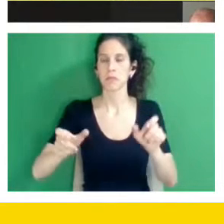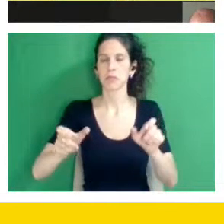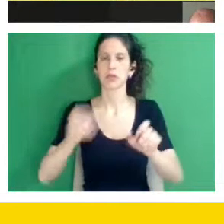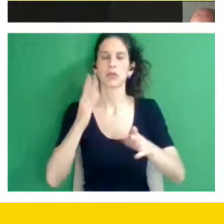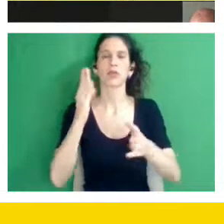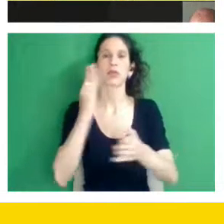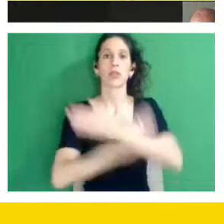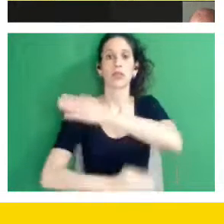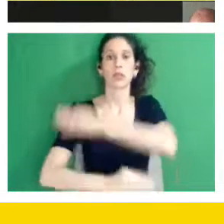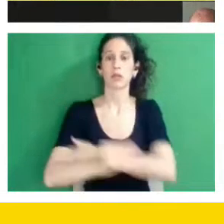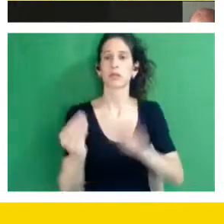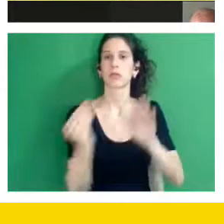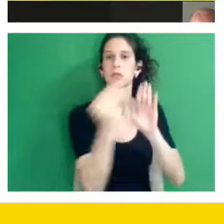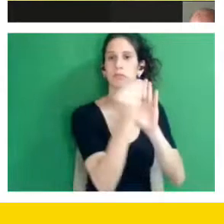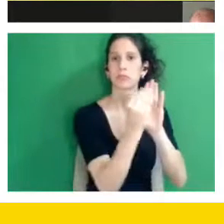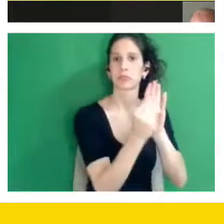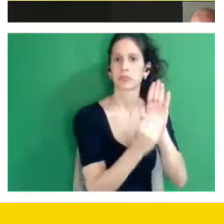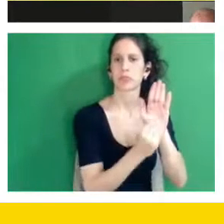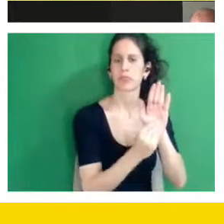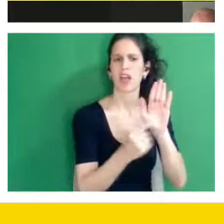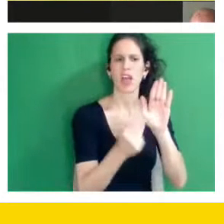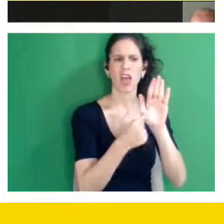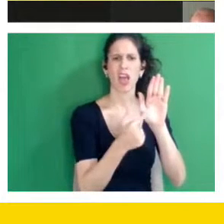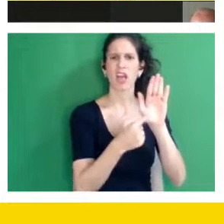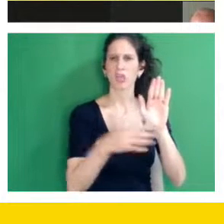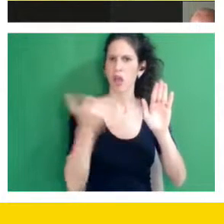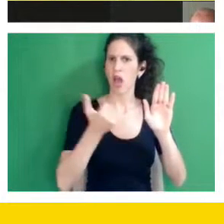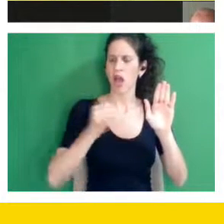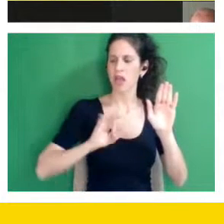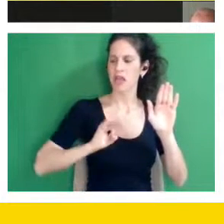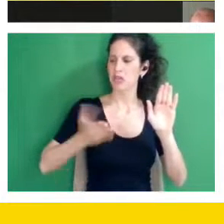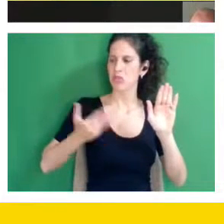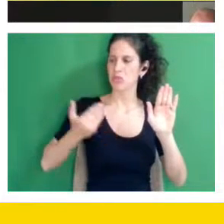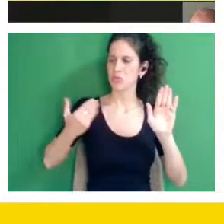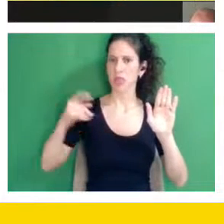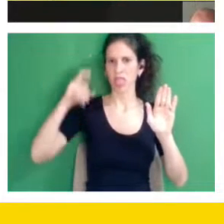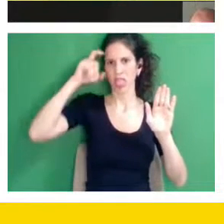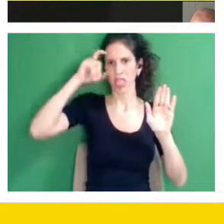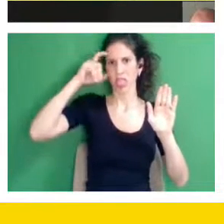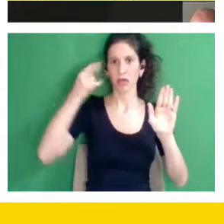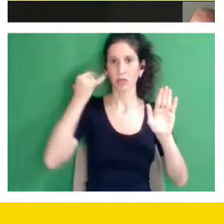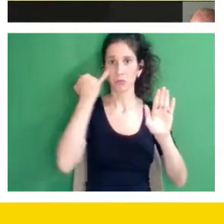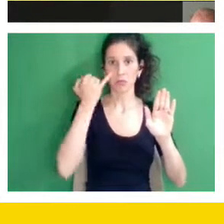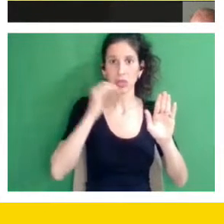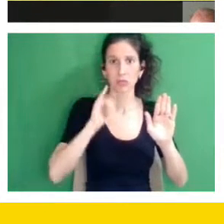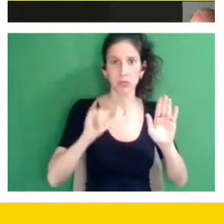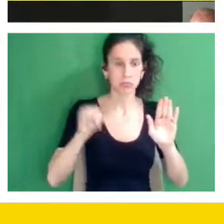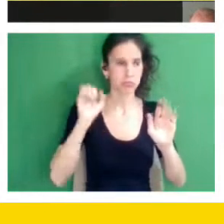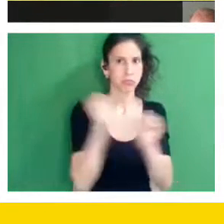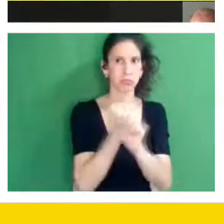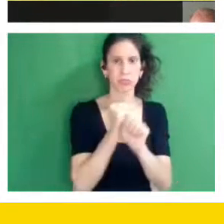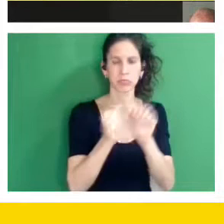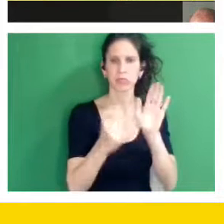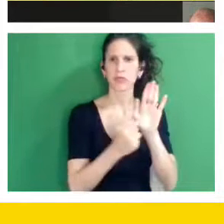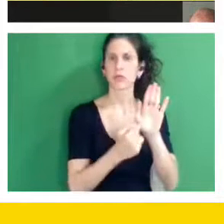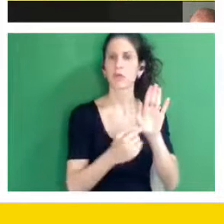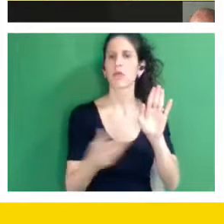del 10% de la población de personas con discapacidad y muchos de sus registros no están